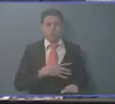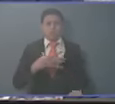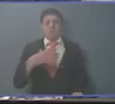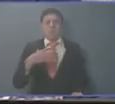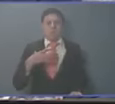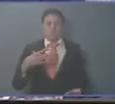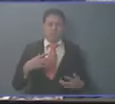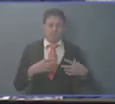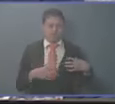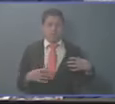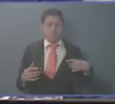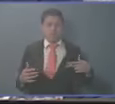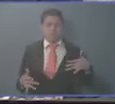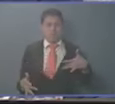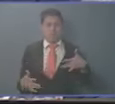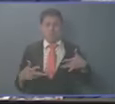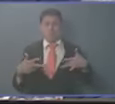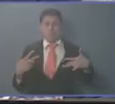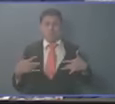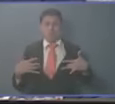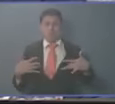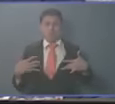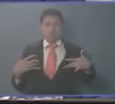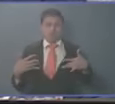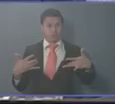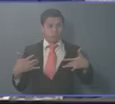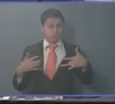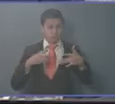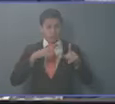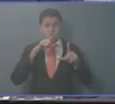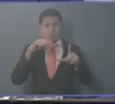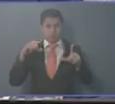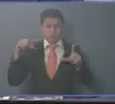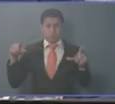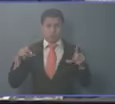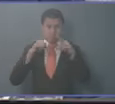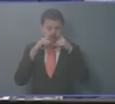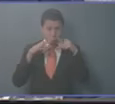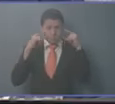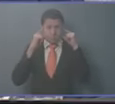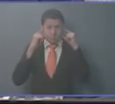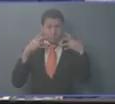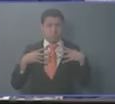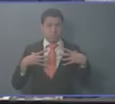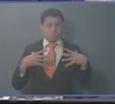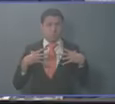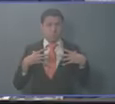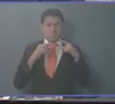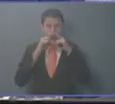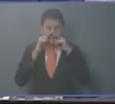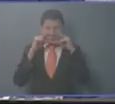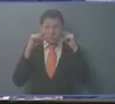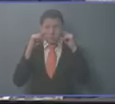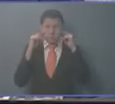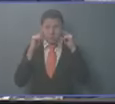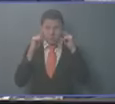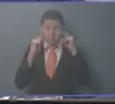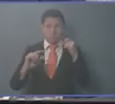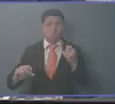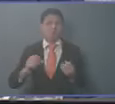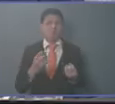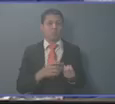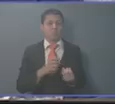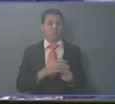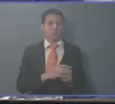cardíacos, electrocardiogramas, camas hospitalarias, mascarillas quirúrgicas y mascarillas